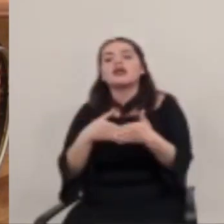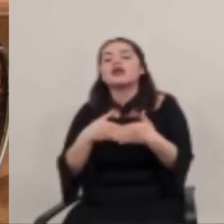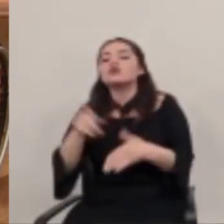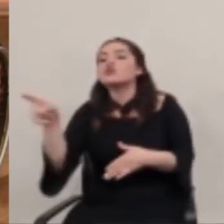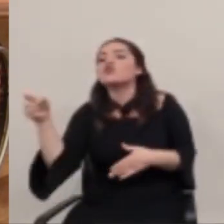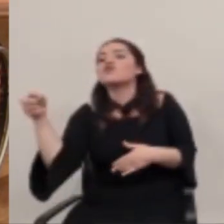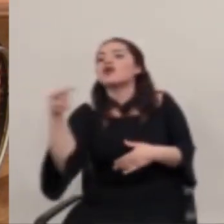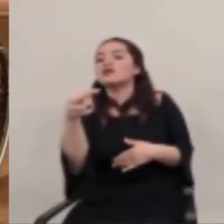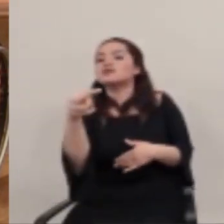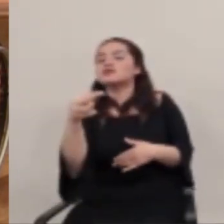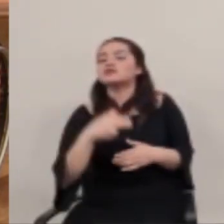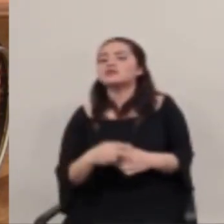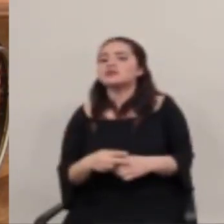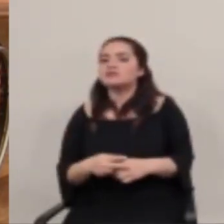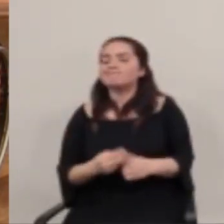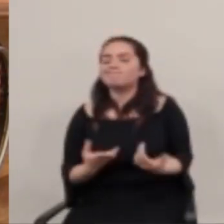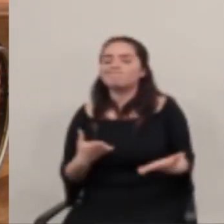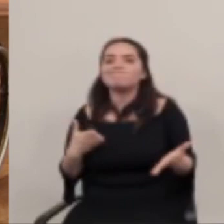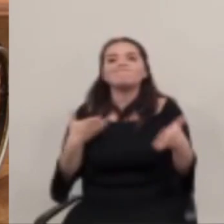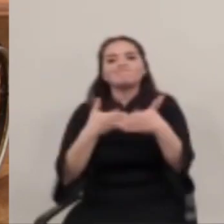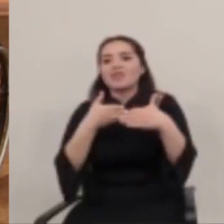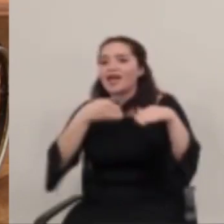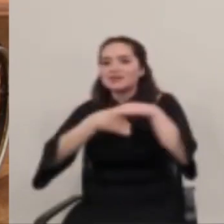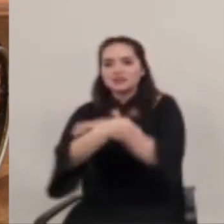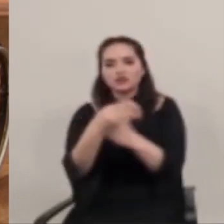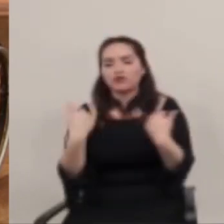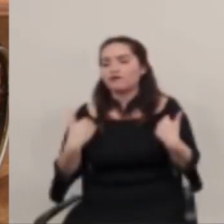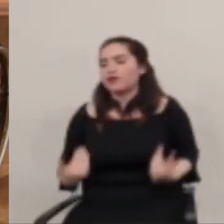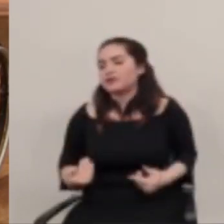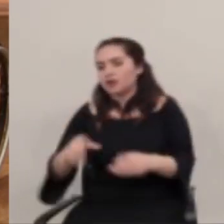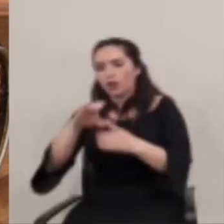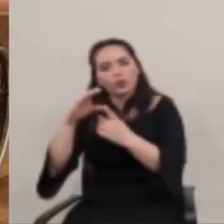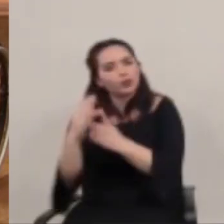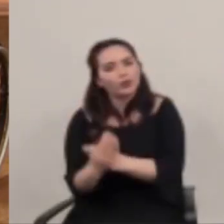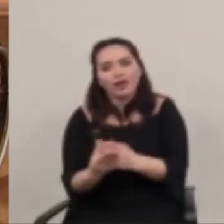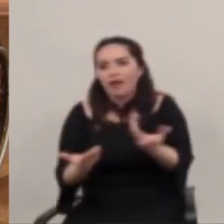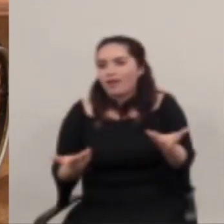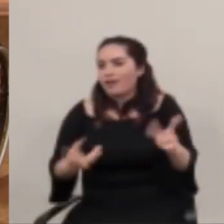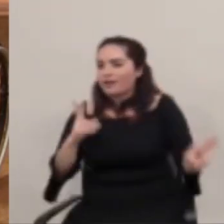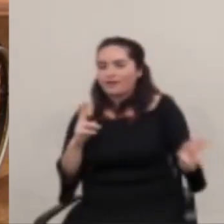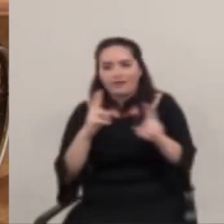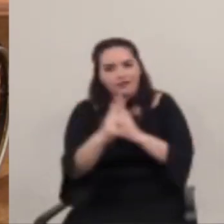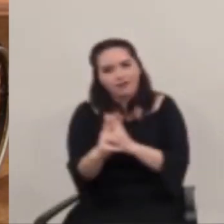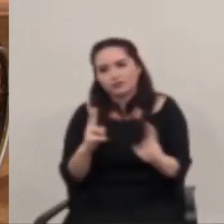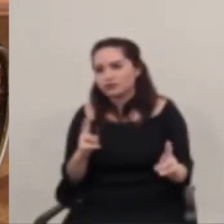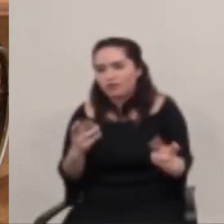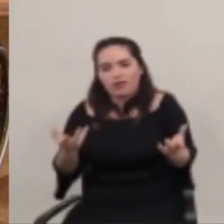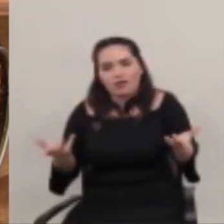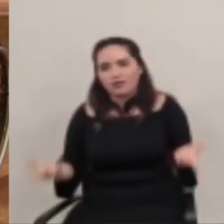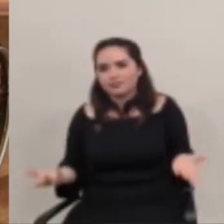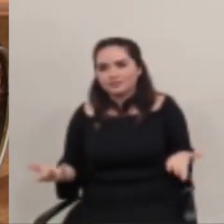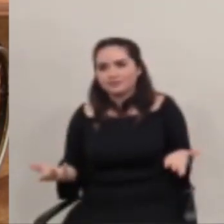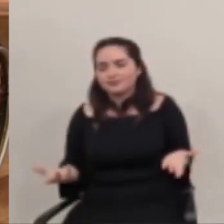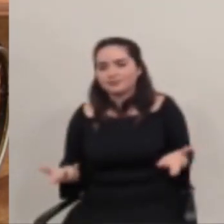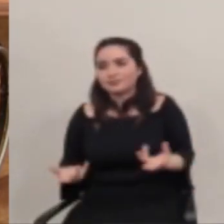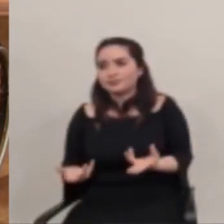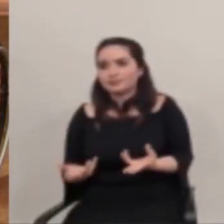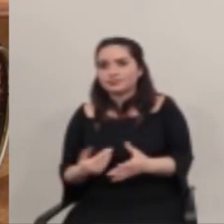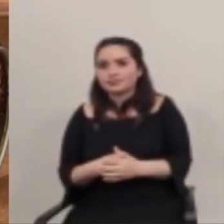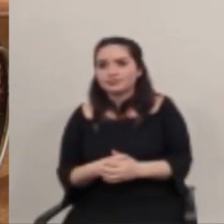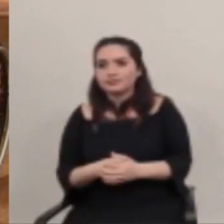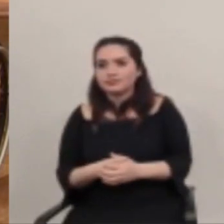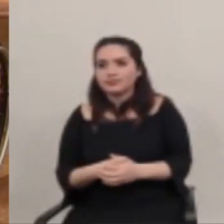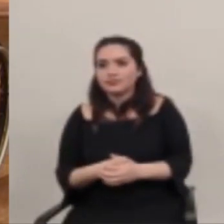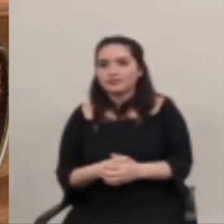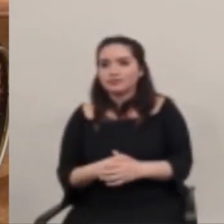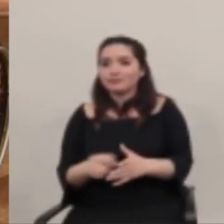ves que impiden el acceso? Físicas, culturales, relacionales, que hacen que sea